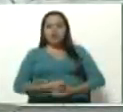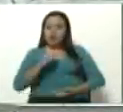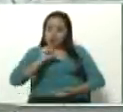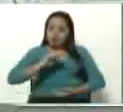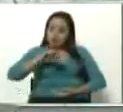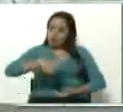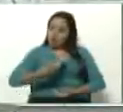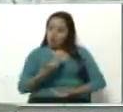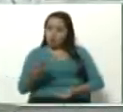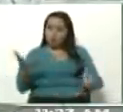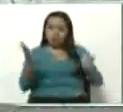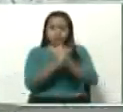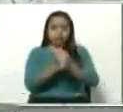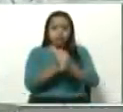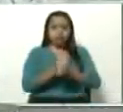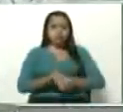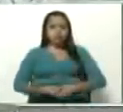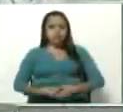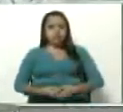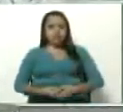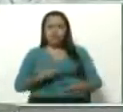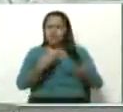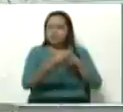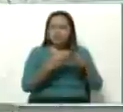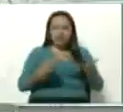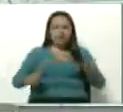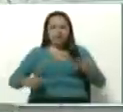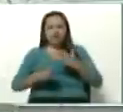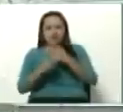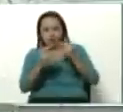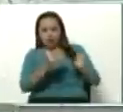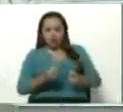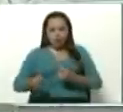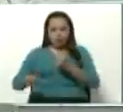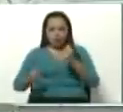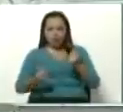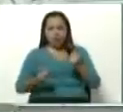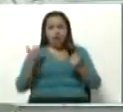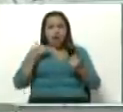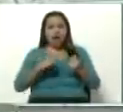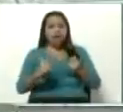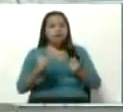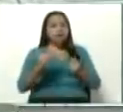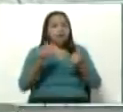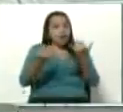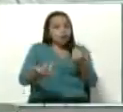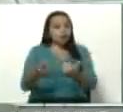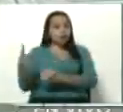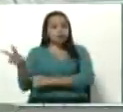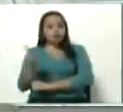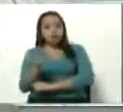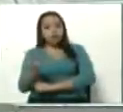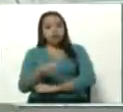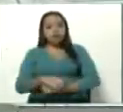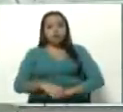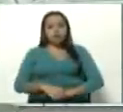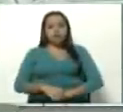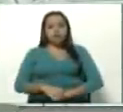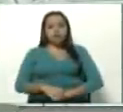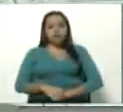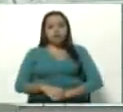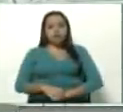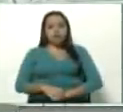puede, de que a pesar del bloqueo económico que nosotros hemos podido tener y de las